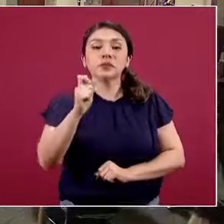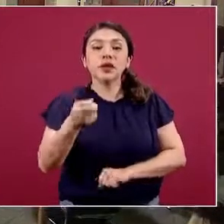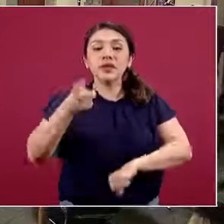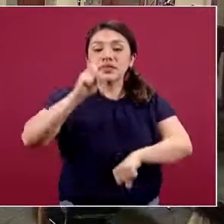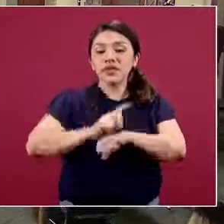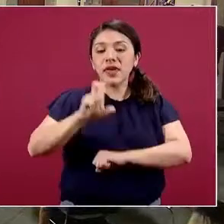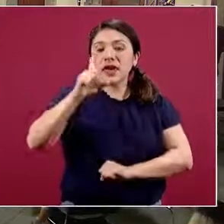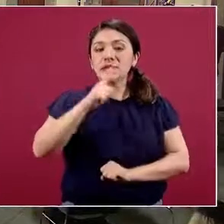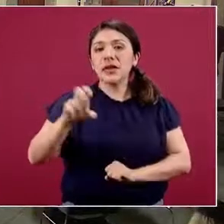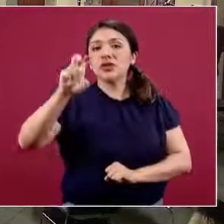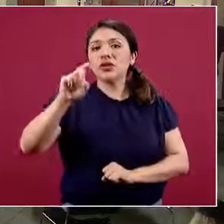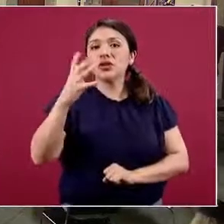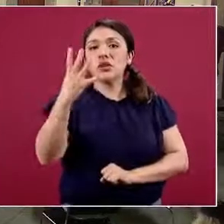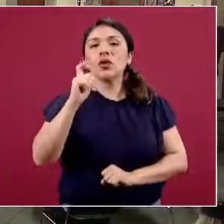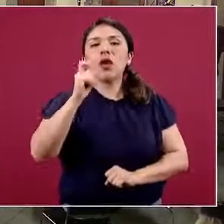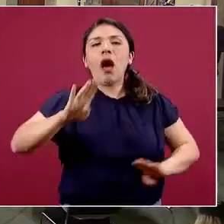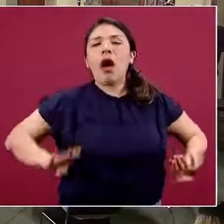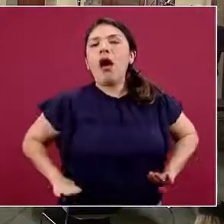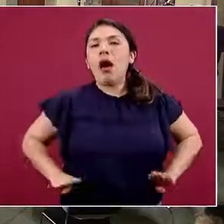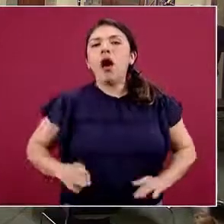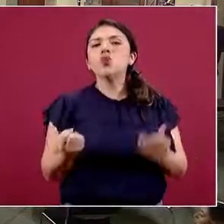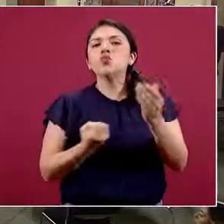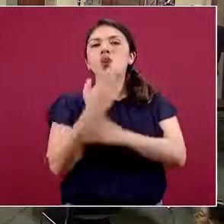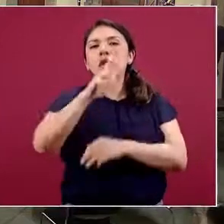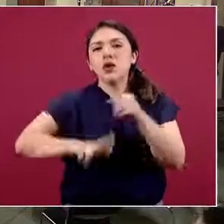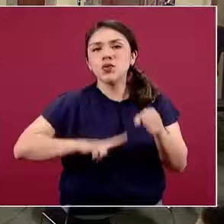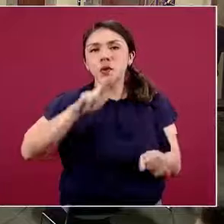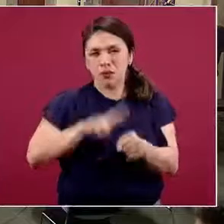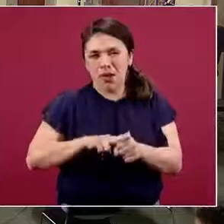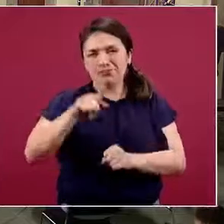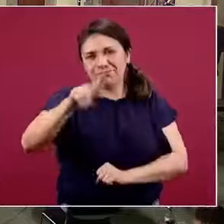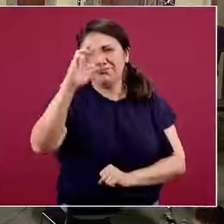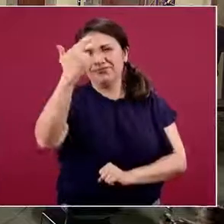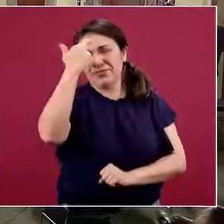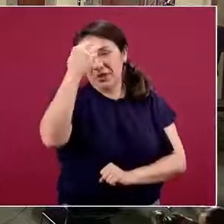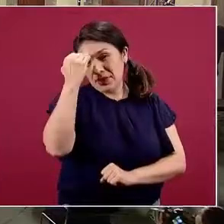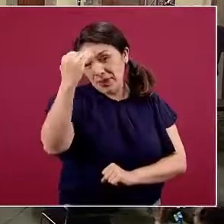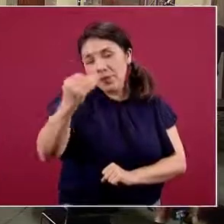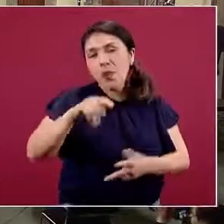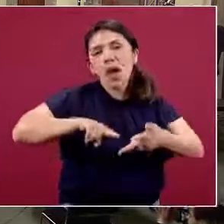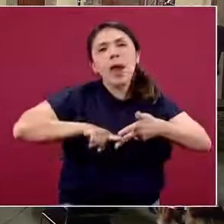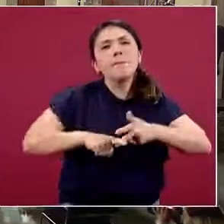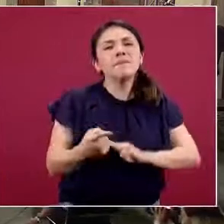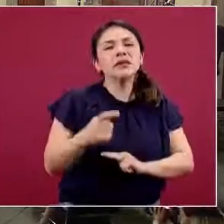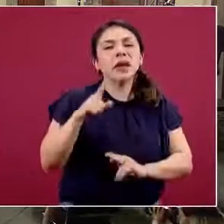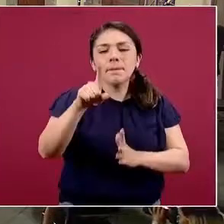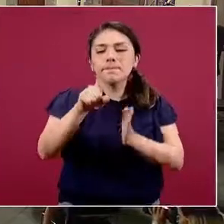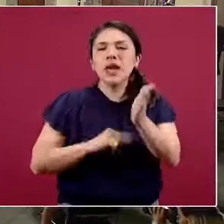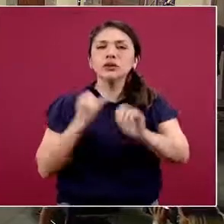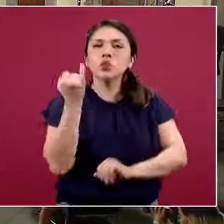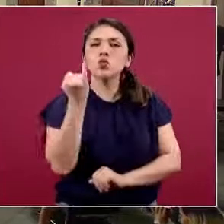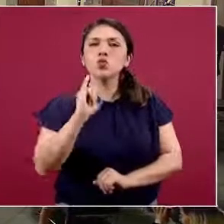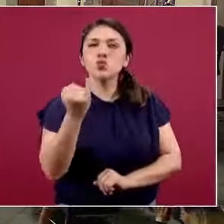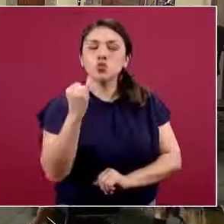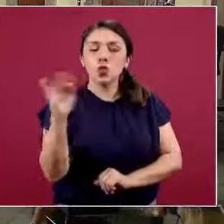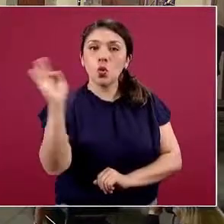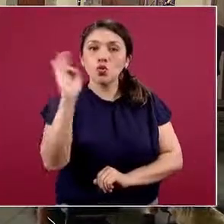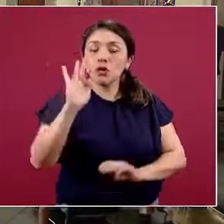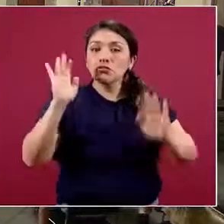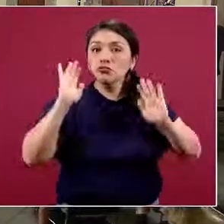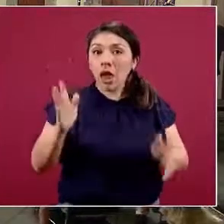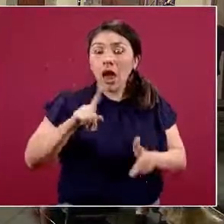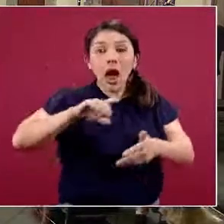día 134 de la nueva normalidad. Recordemos que este periodo inició en el mes de junio, una vez